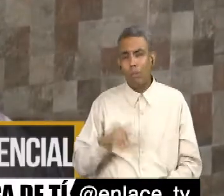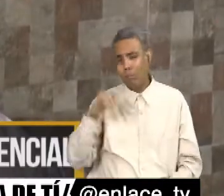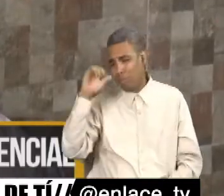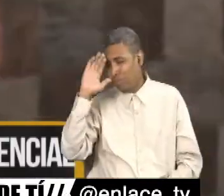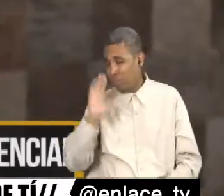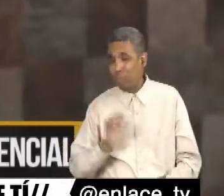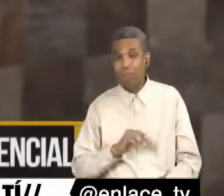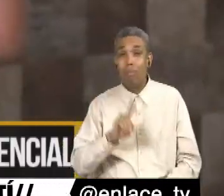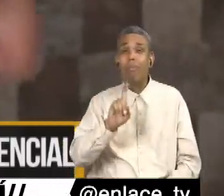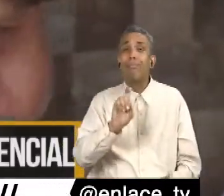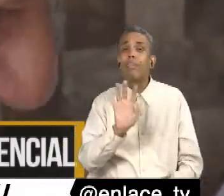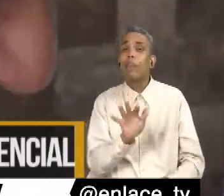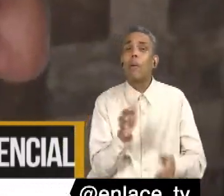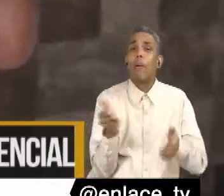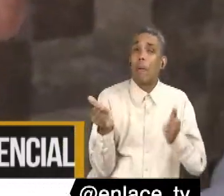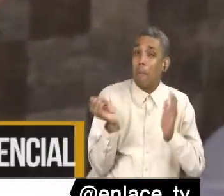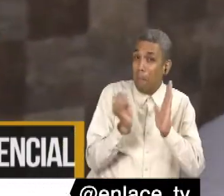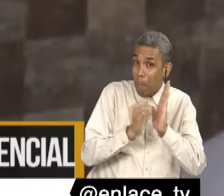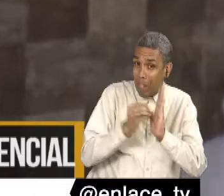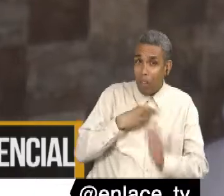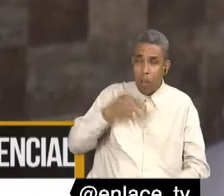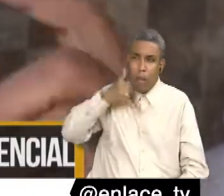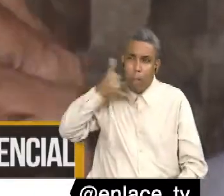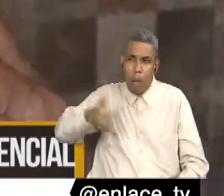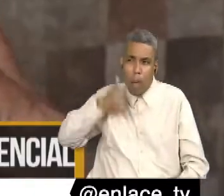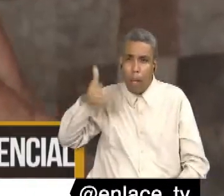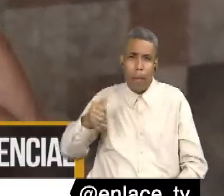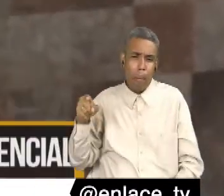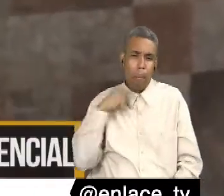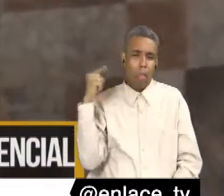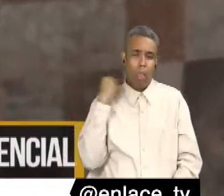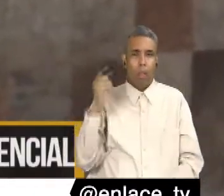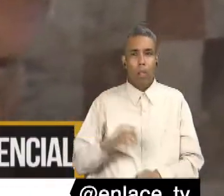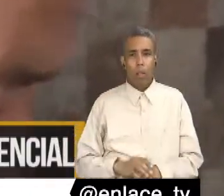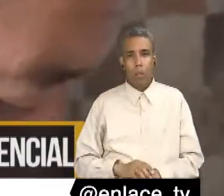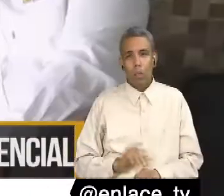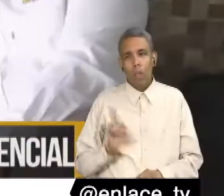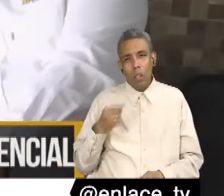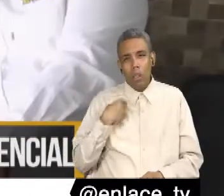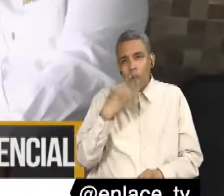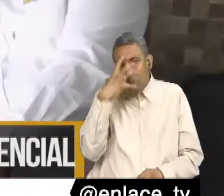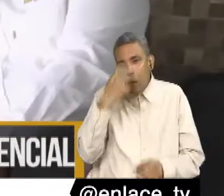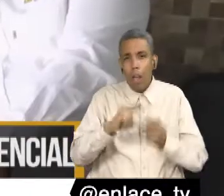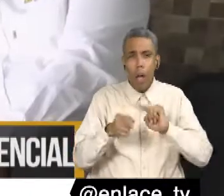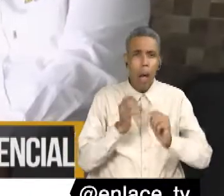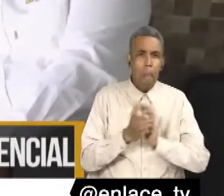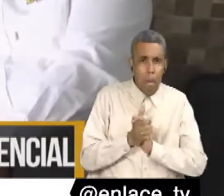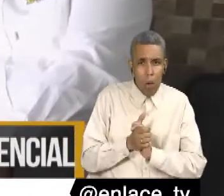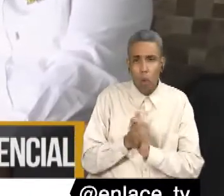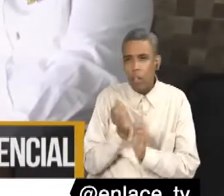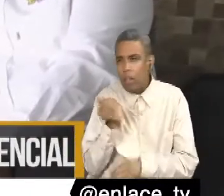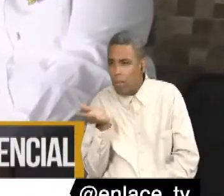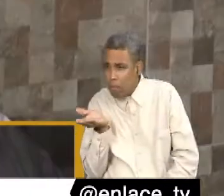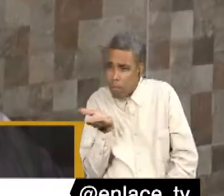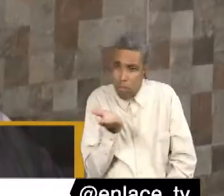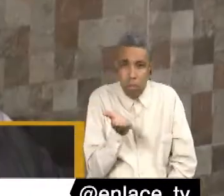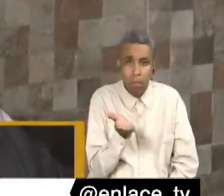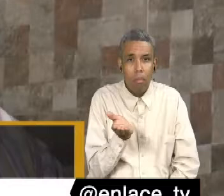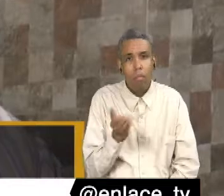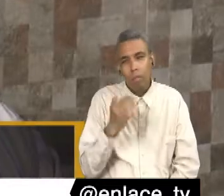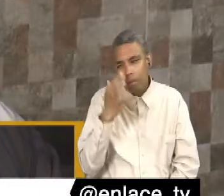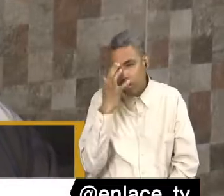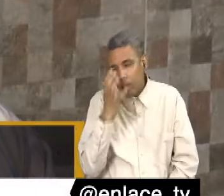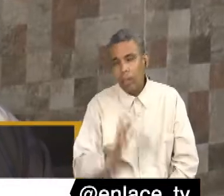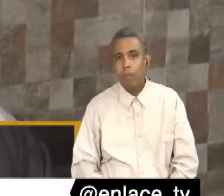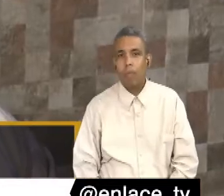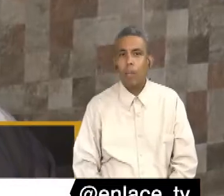no me contesta. Asegura el paciente que tiene pena con sus amigos porque debe acudir a ellos para poder comprar la droga cuyo costo es elevado. ¿Para qué es